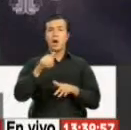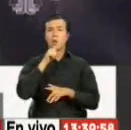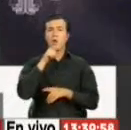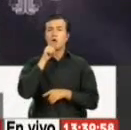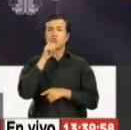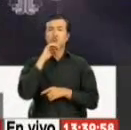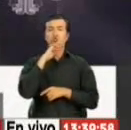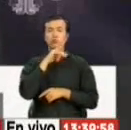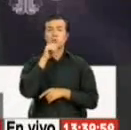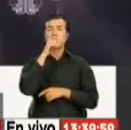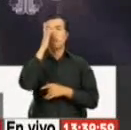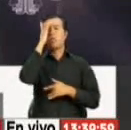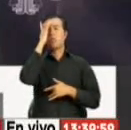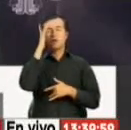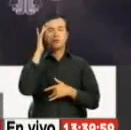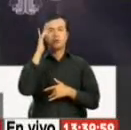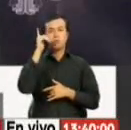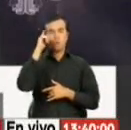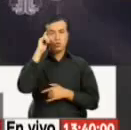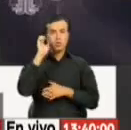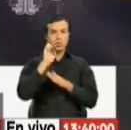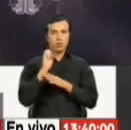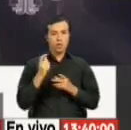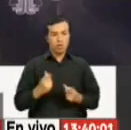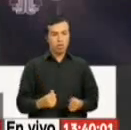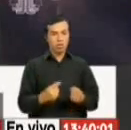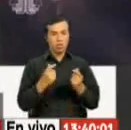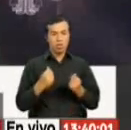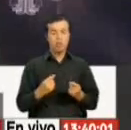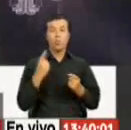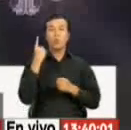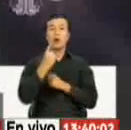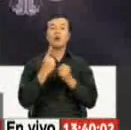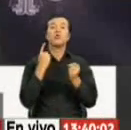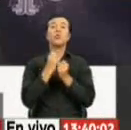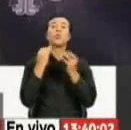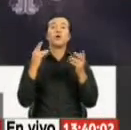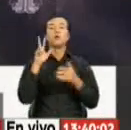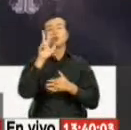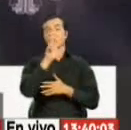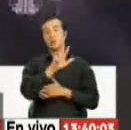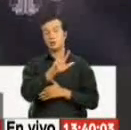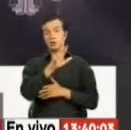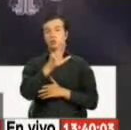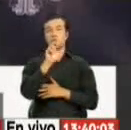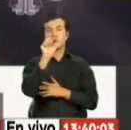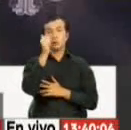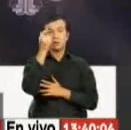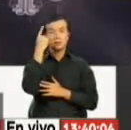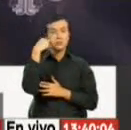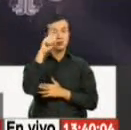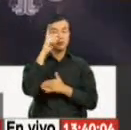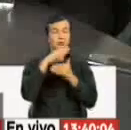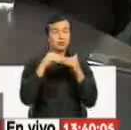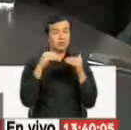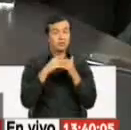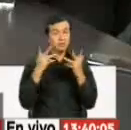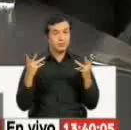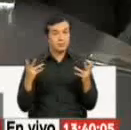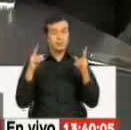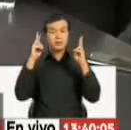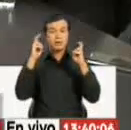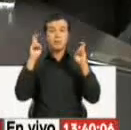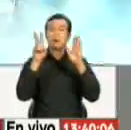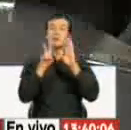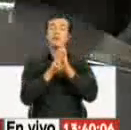que al estado ecuatoriano nos representa al año 310 millones de dólares en temas